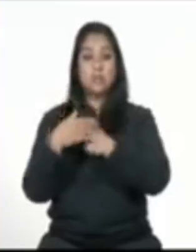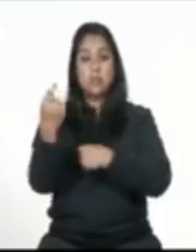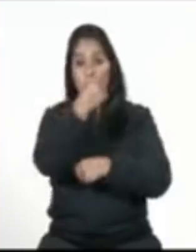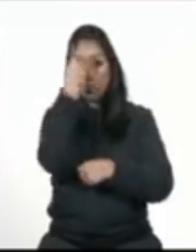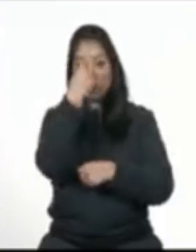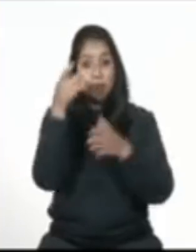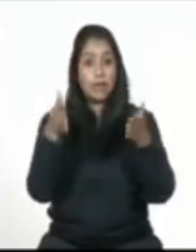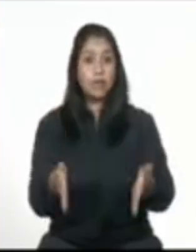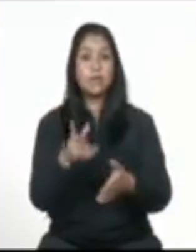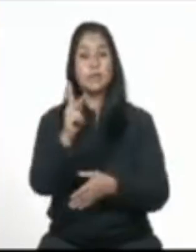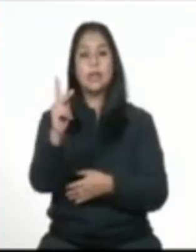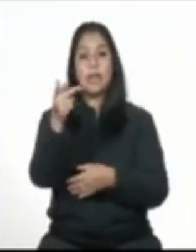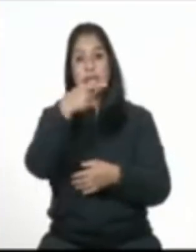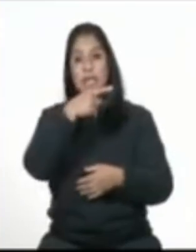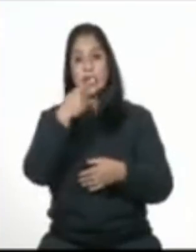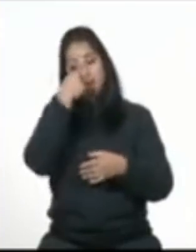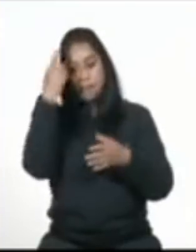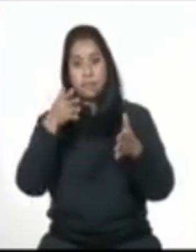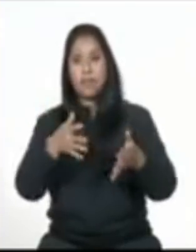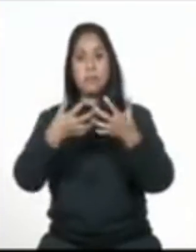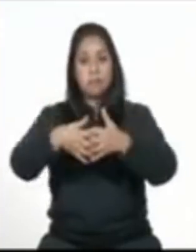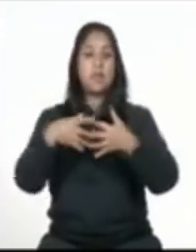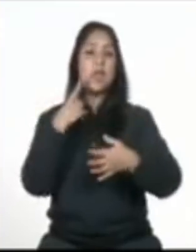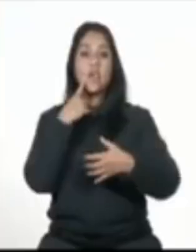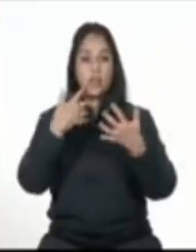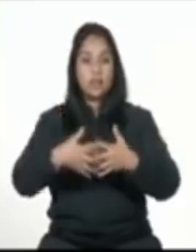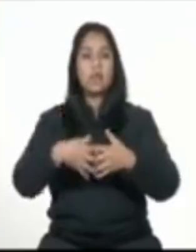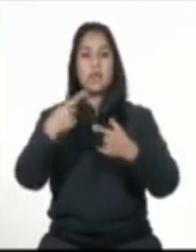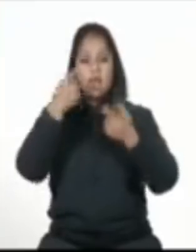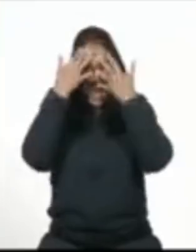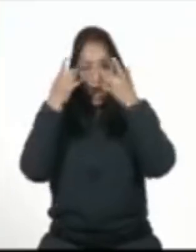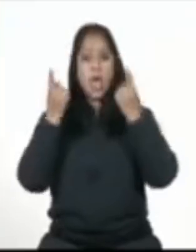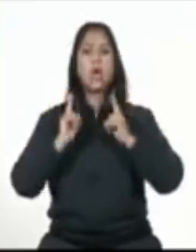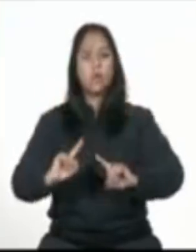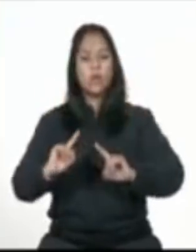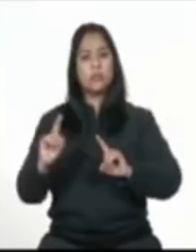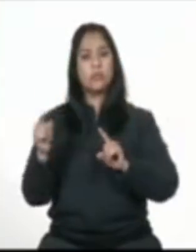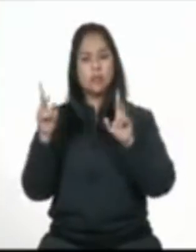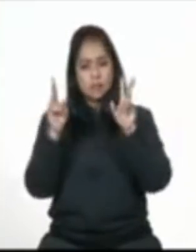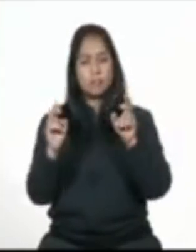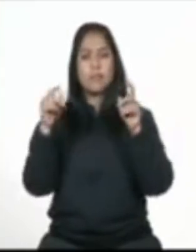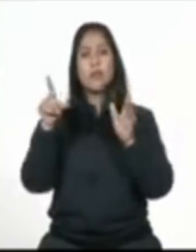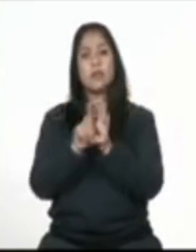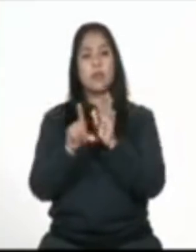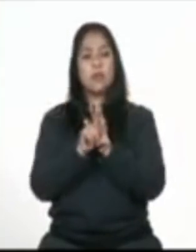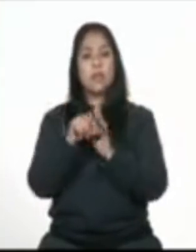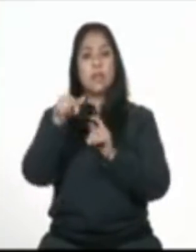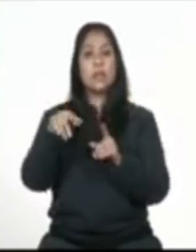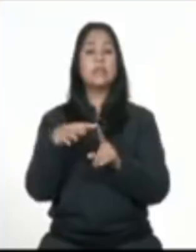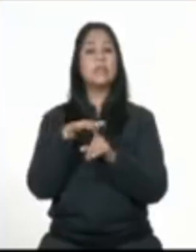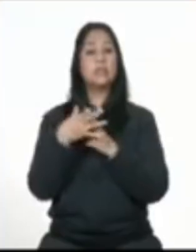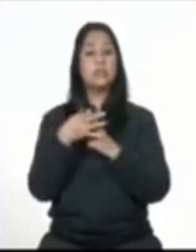y empleadores lleguen a acuerdos dentro del marco de la ley que nos permita llevar esta situación de calamidad.